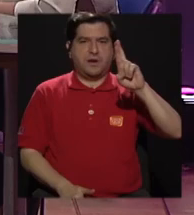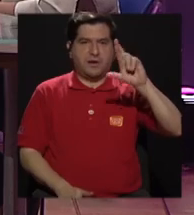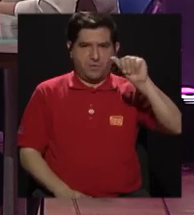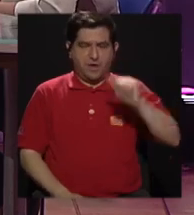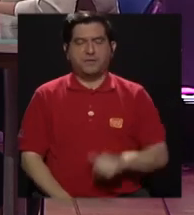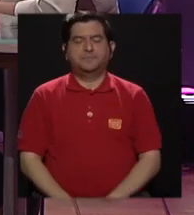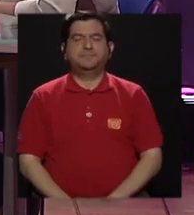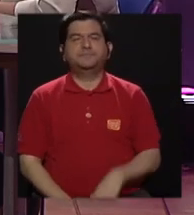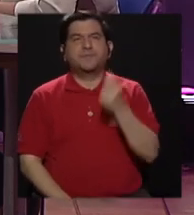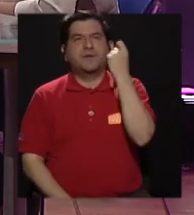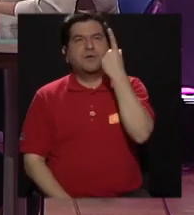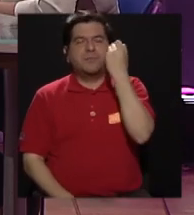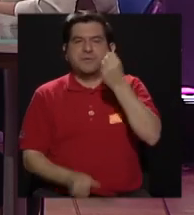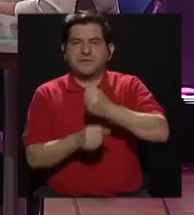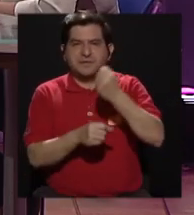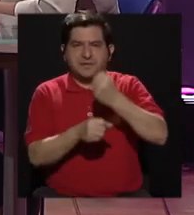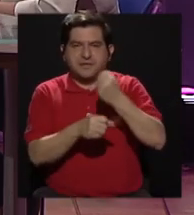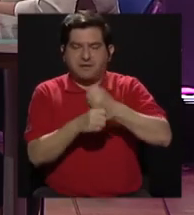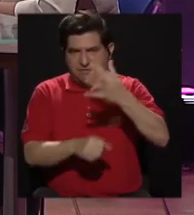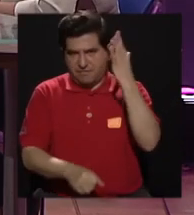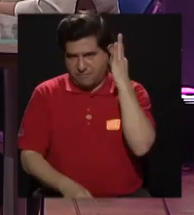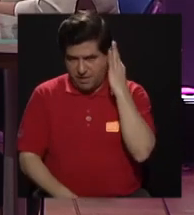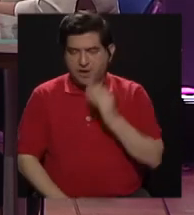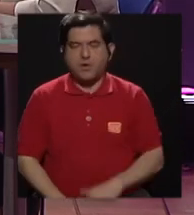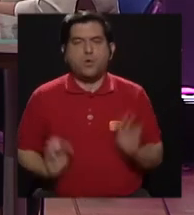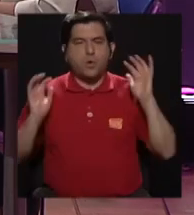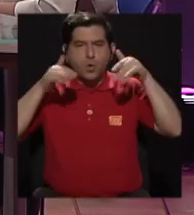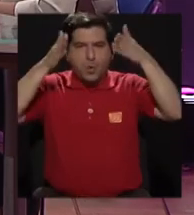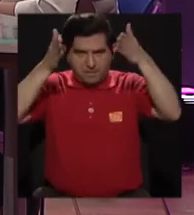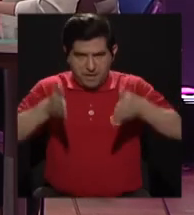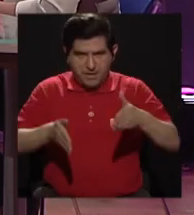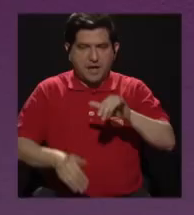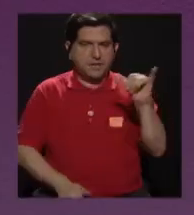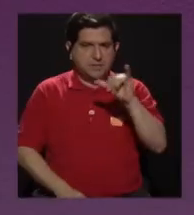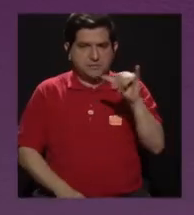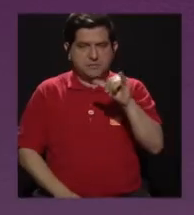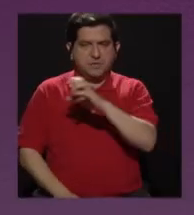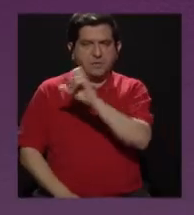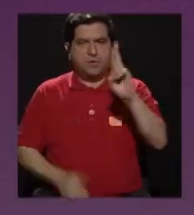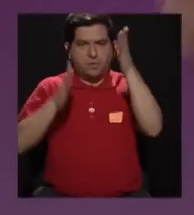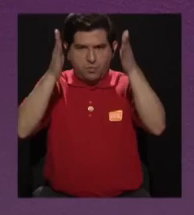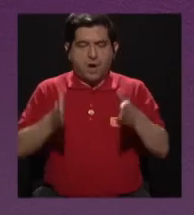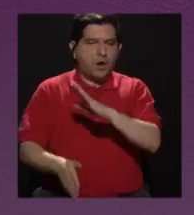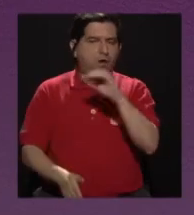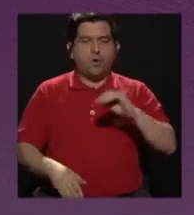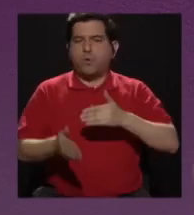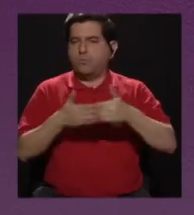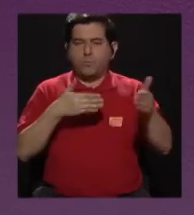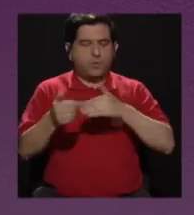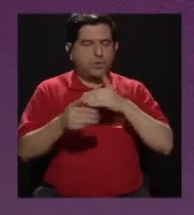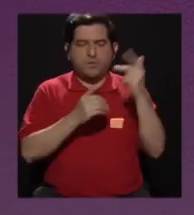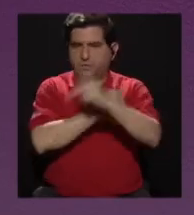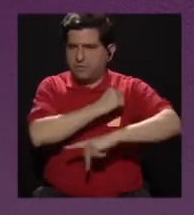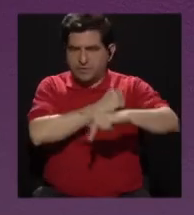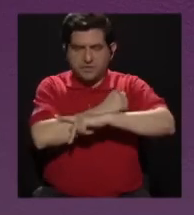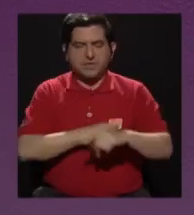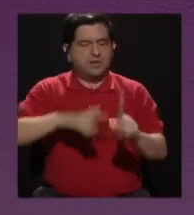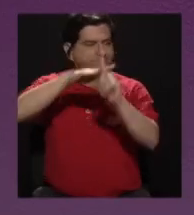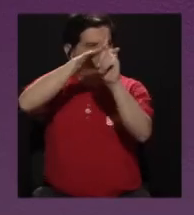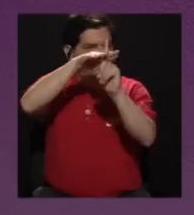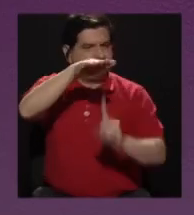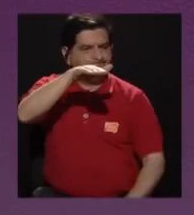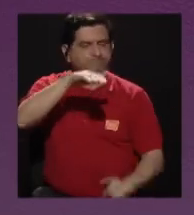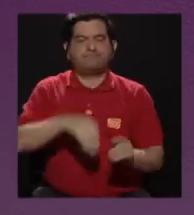entender que mucho del trabajo que realizan las mujeres, tanto migrantes como costarricenses y de cualquier nacionalidad, es invisibilizado.